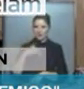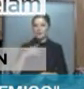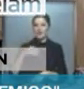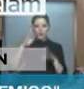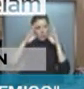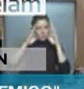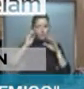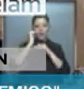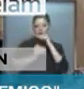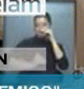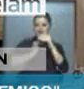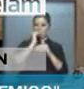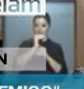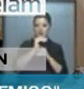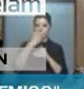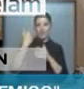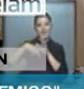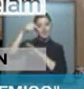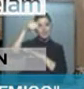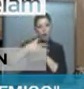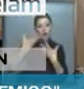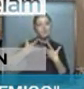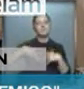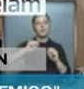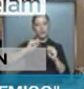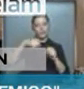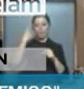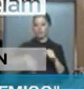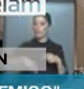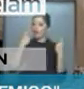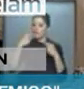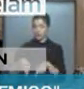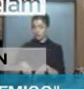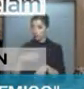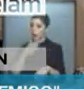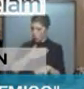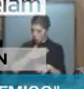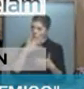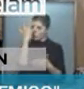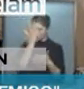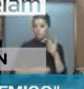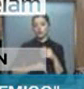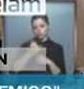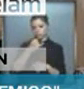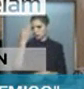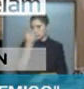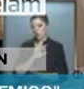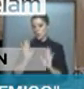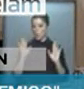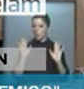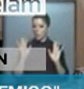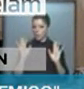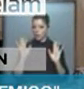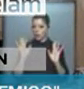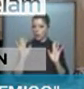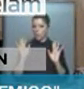crecimiento y que ha logrado un hándicap en estos 10 años, que hemos cometido errores y tenemos equivocaciones, seguramente, pero me parece